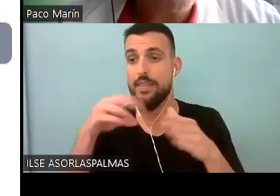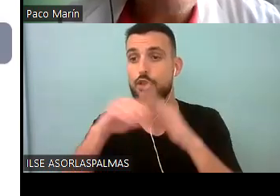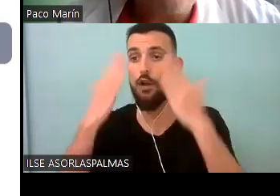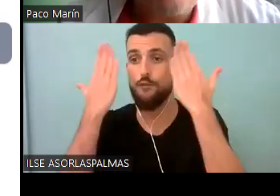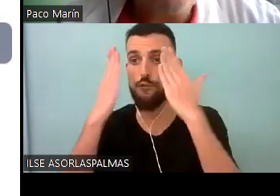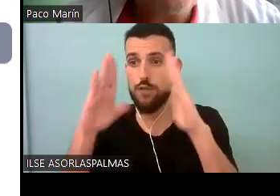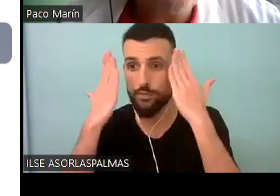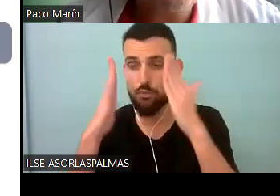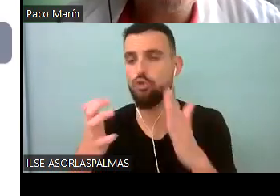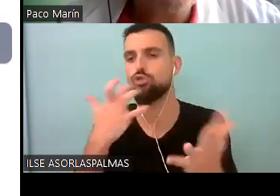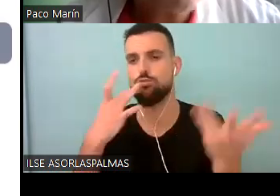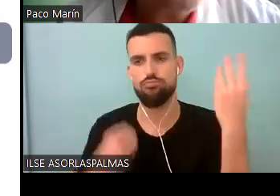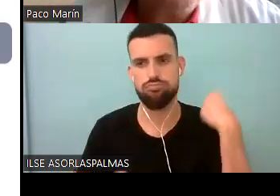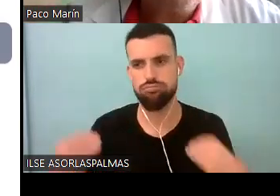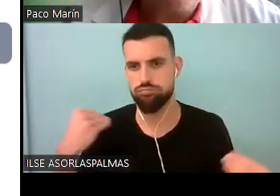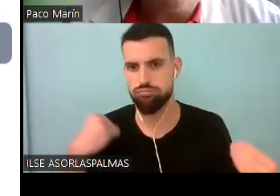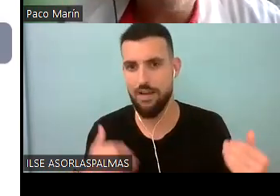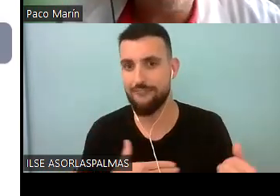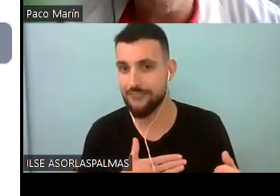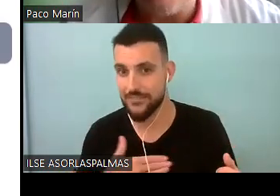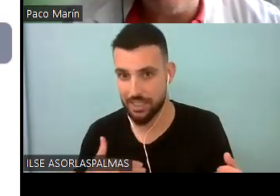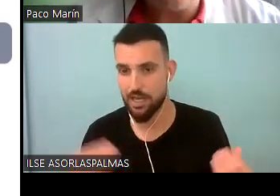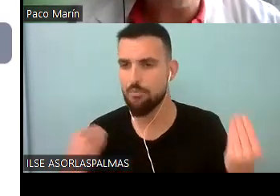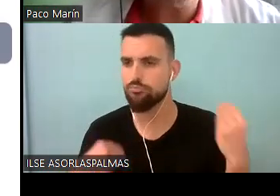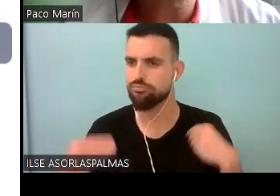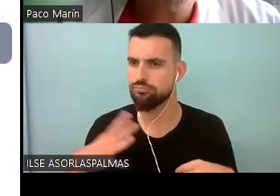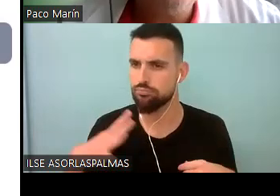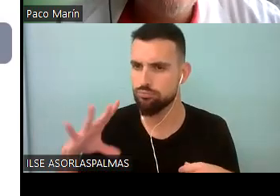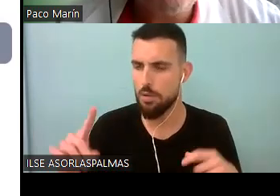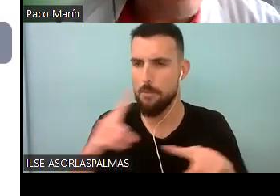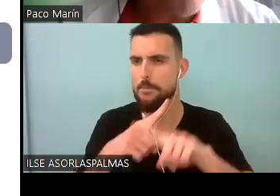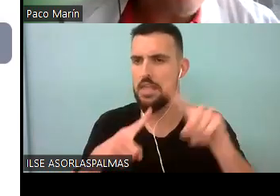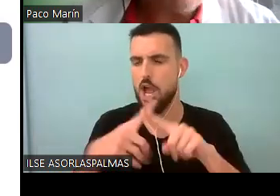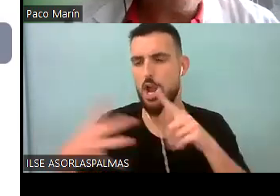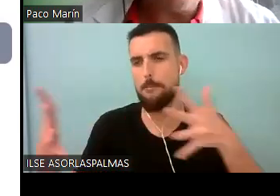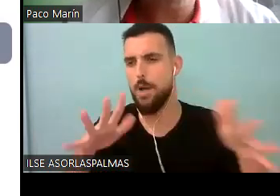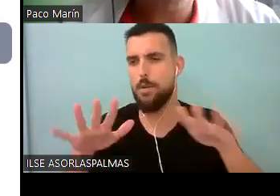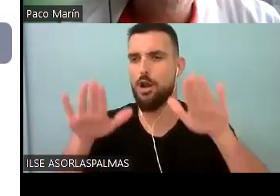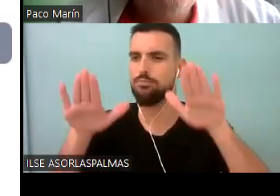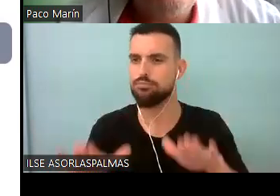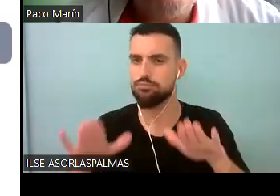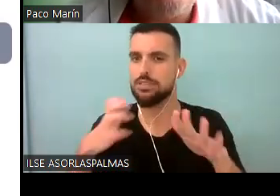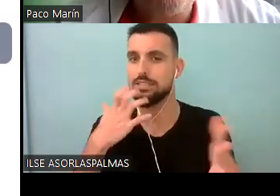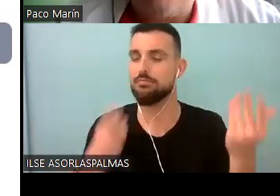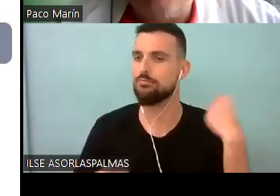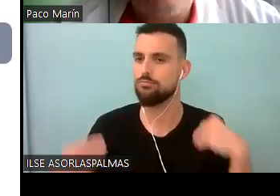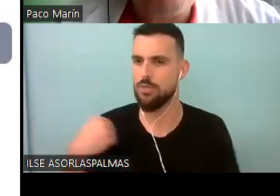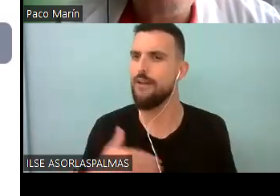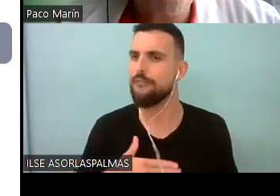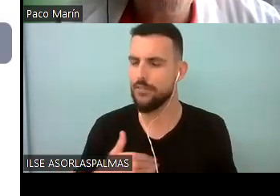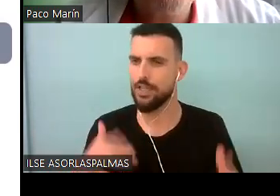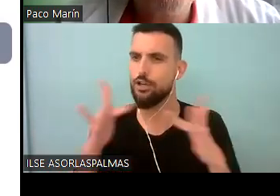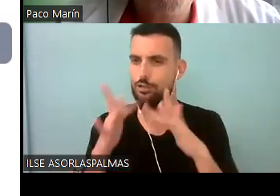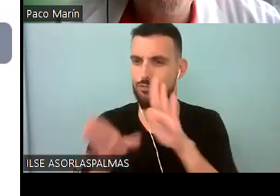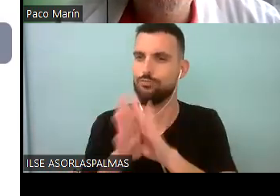queréis preguntar alguna otra cosa que no os ha dado tiempo, se os ocurre. Ahora después estaré una media horita o así. Por si queréis preguntar alguna cosa, estamos en